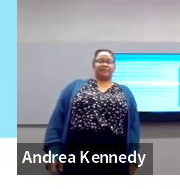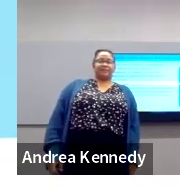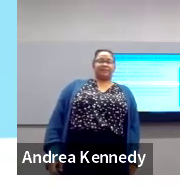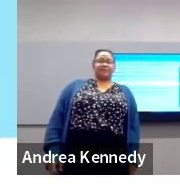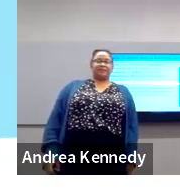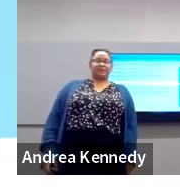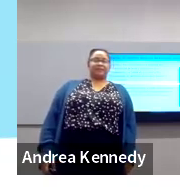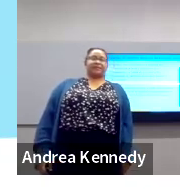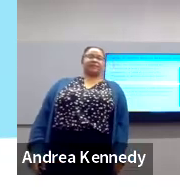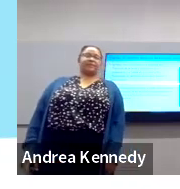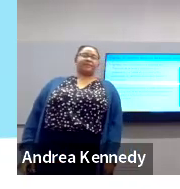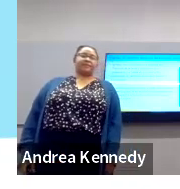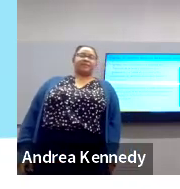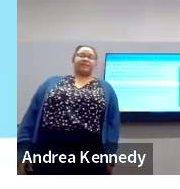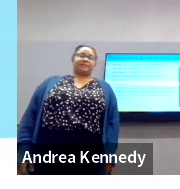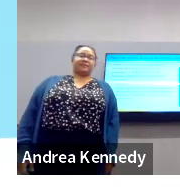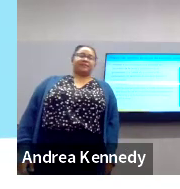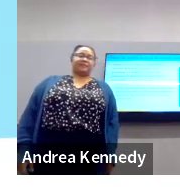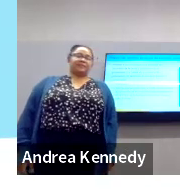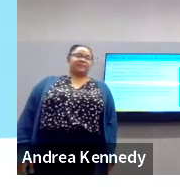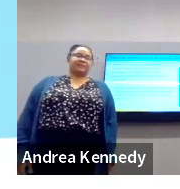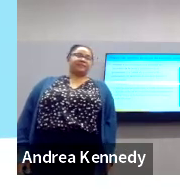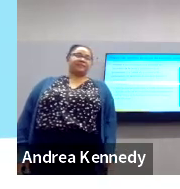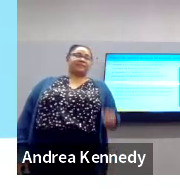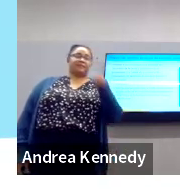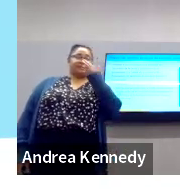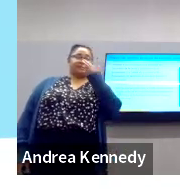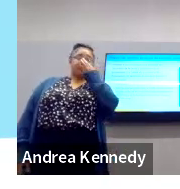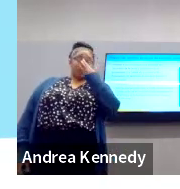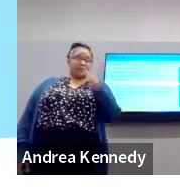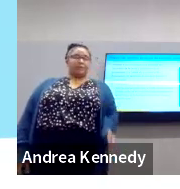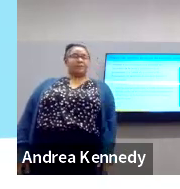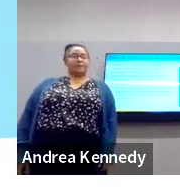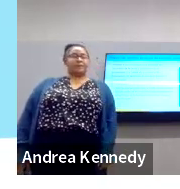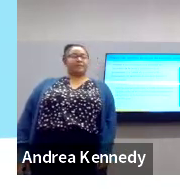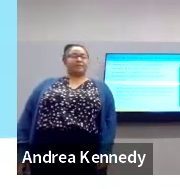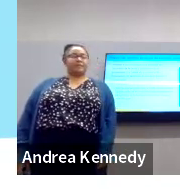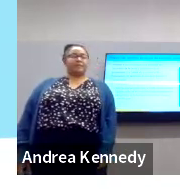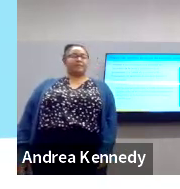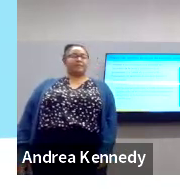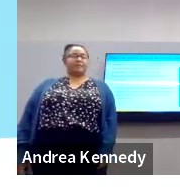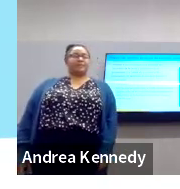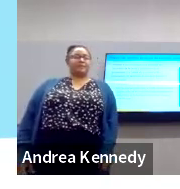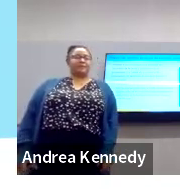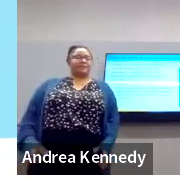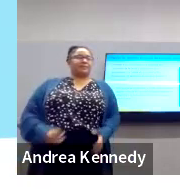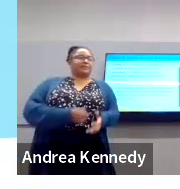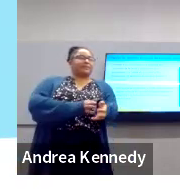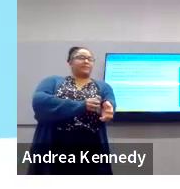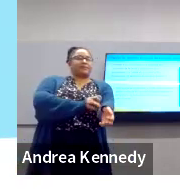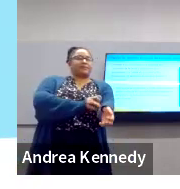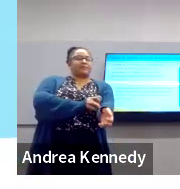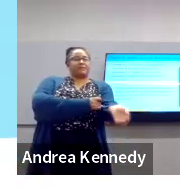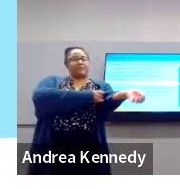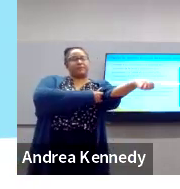facturación de servicios de terceras, también conocido como Conservice. Estos son gastos mensuales